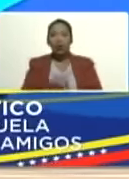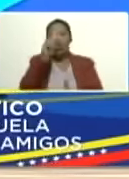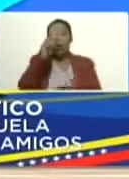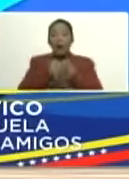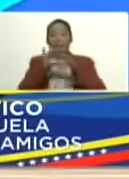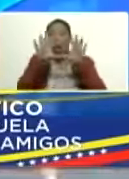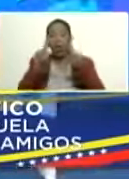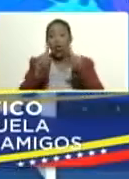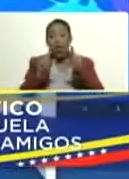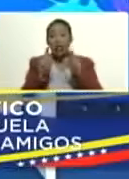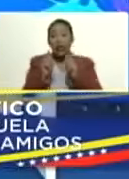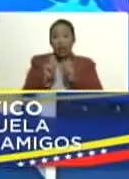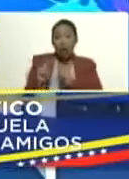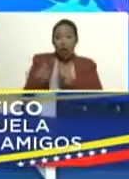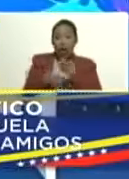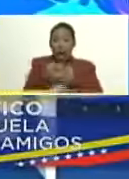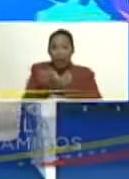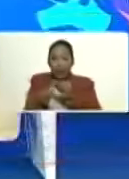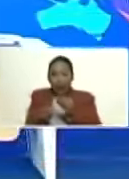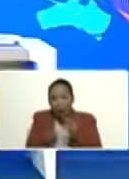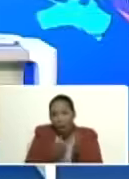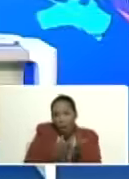2011, intentó un conjunto de maniobras.